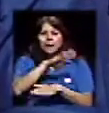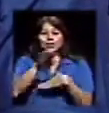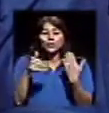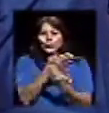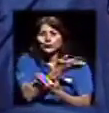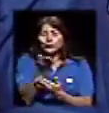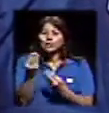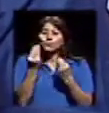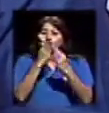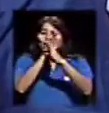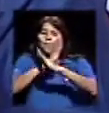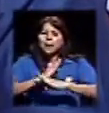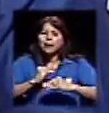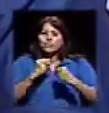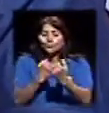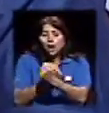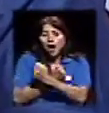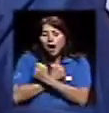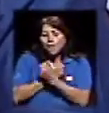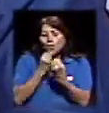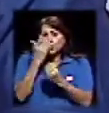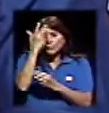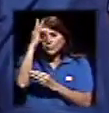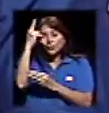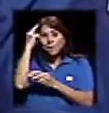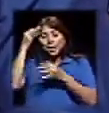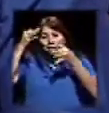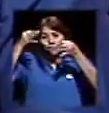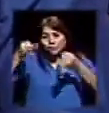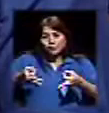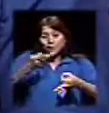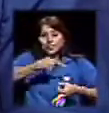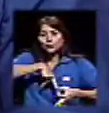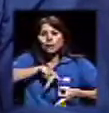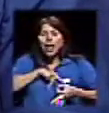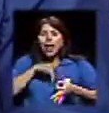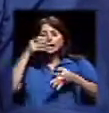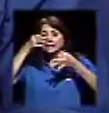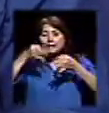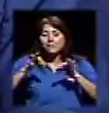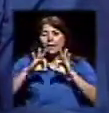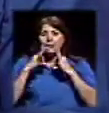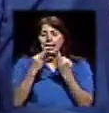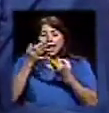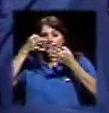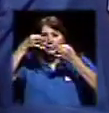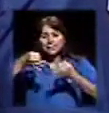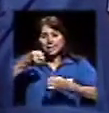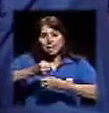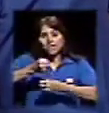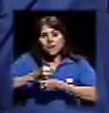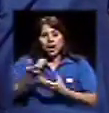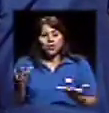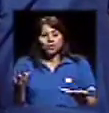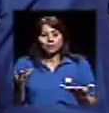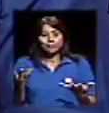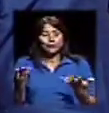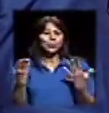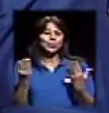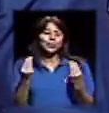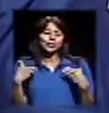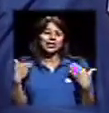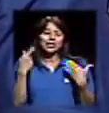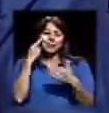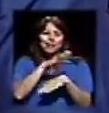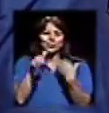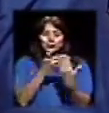paz, mucho amor, mucha sabiduría en la toma de decisiones personales, familiares y de trabajo. En fin, mucha alegría